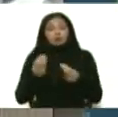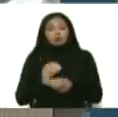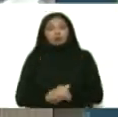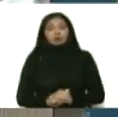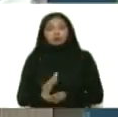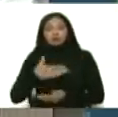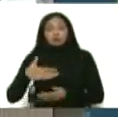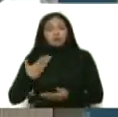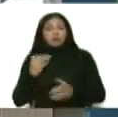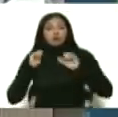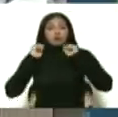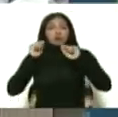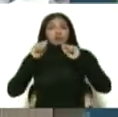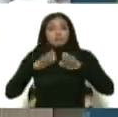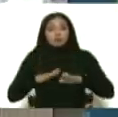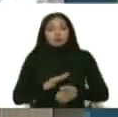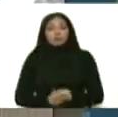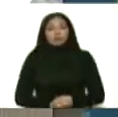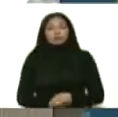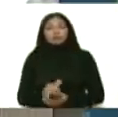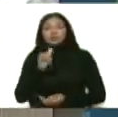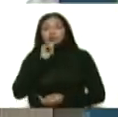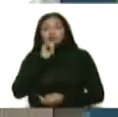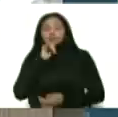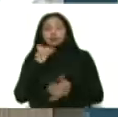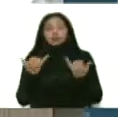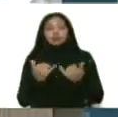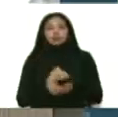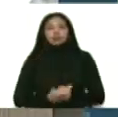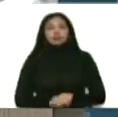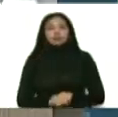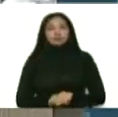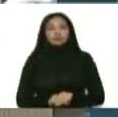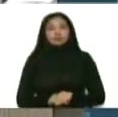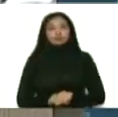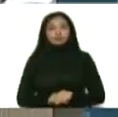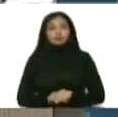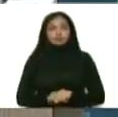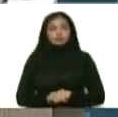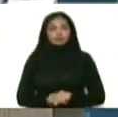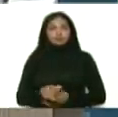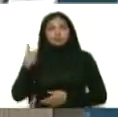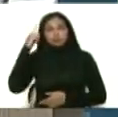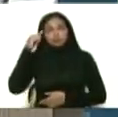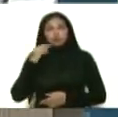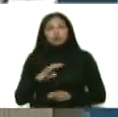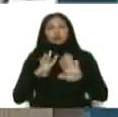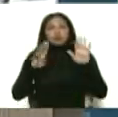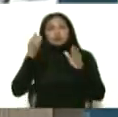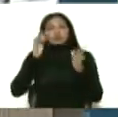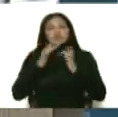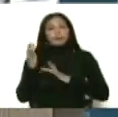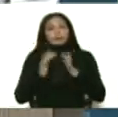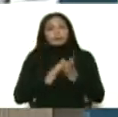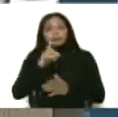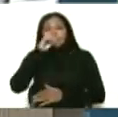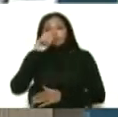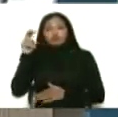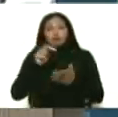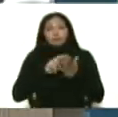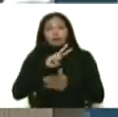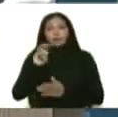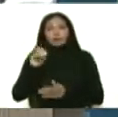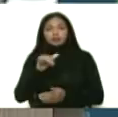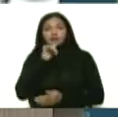terrible pandemia. Paso a informar que en el día de hoy, 9 de abril del año 2020,